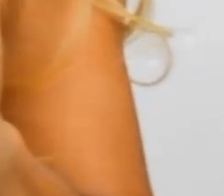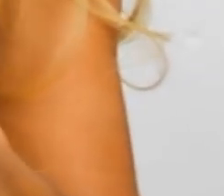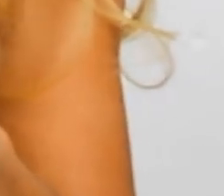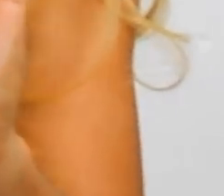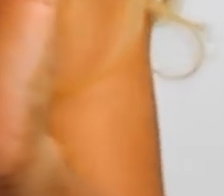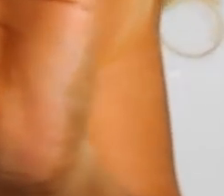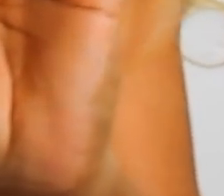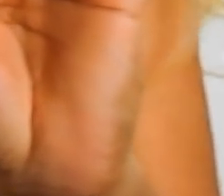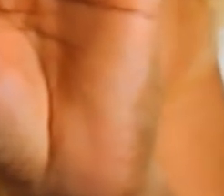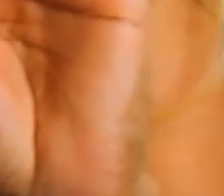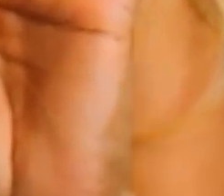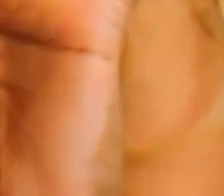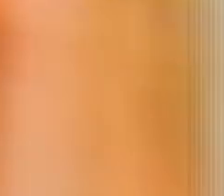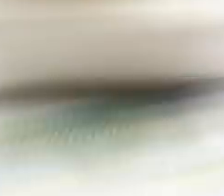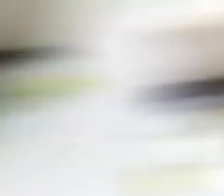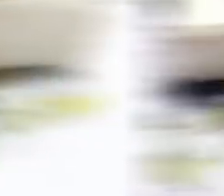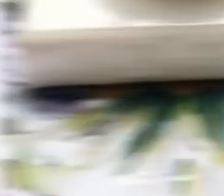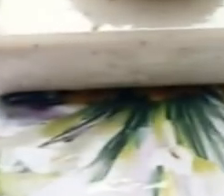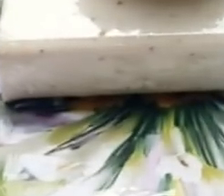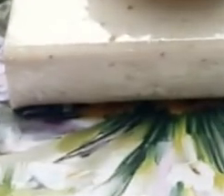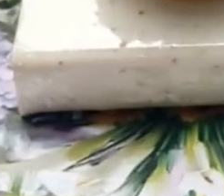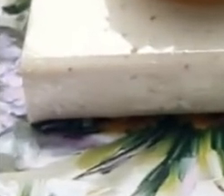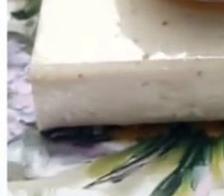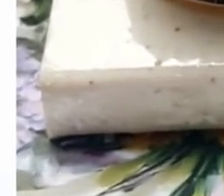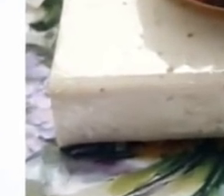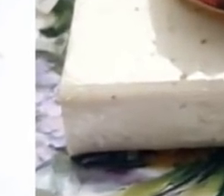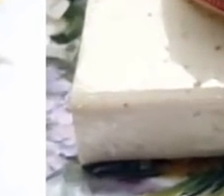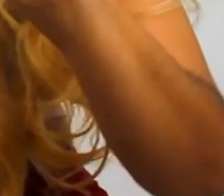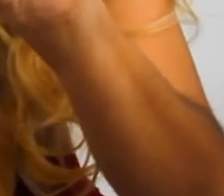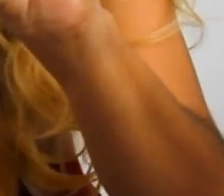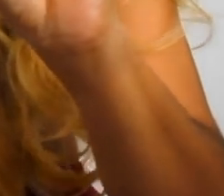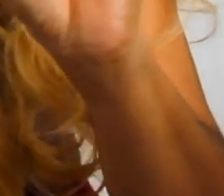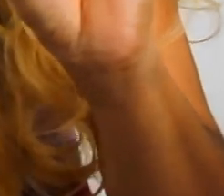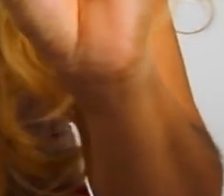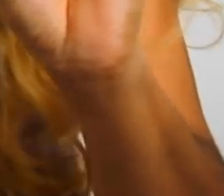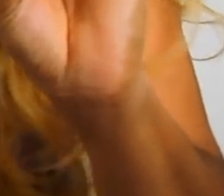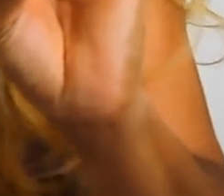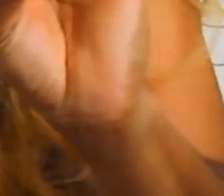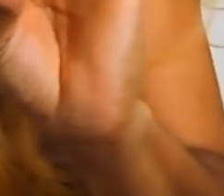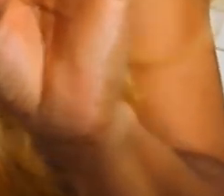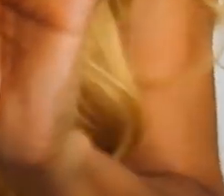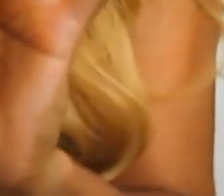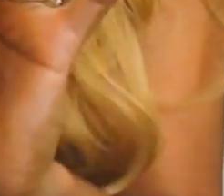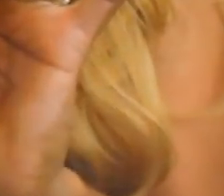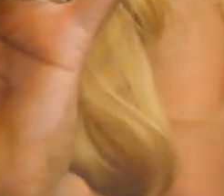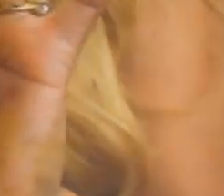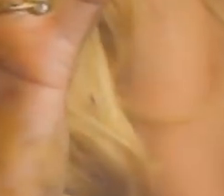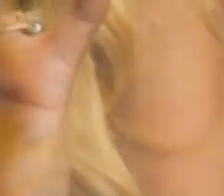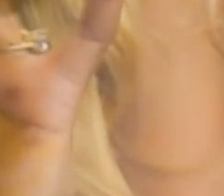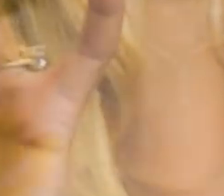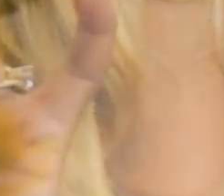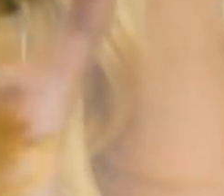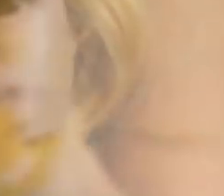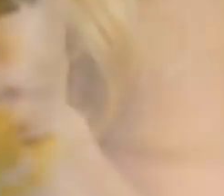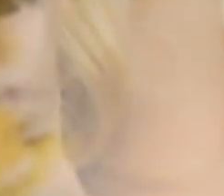diferente tamaño que se acomoda a tu bolsillo. Ya no tienes que usar maquillajes